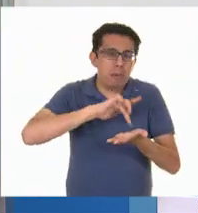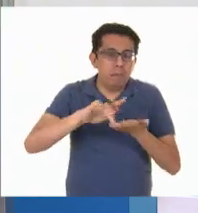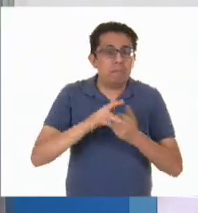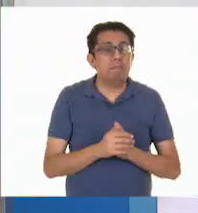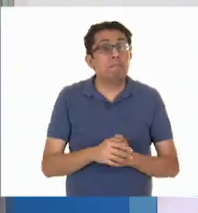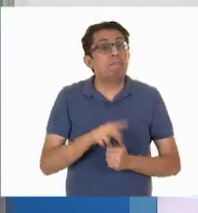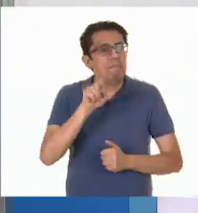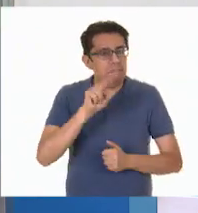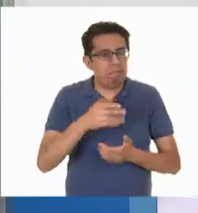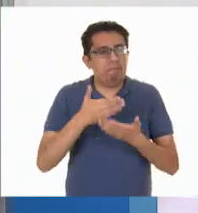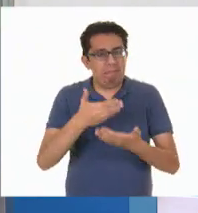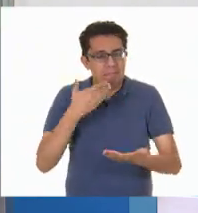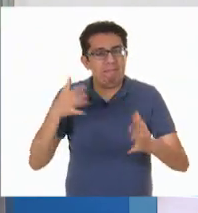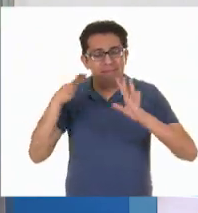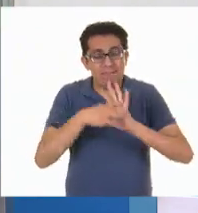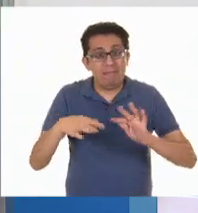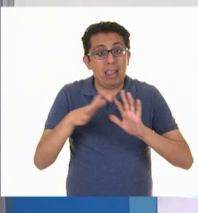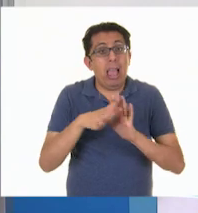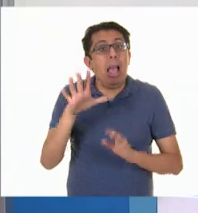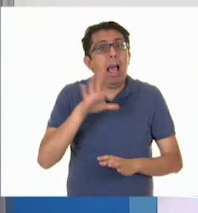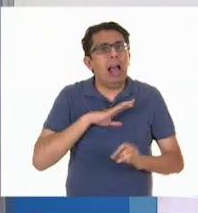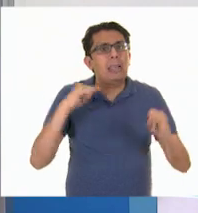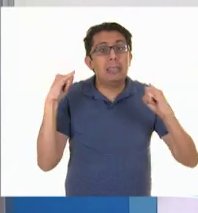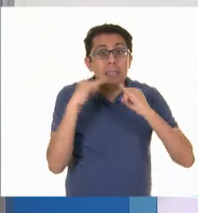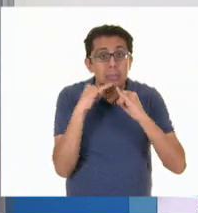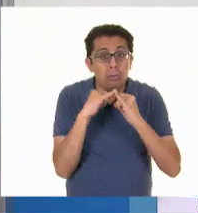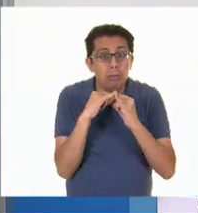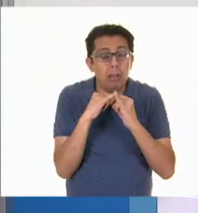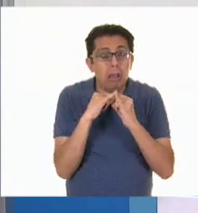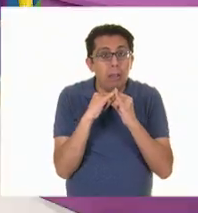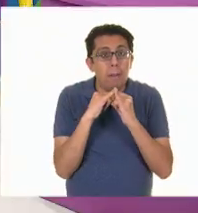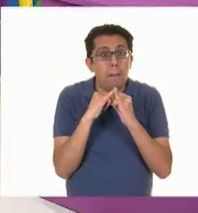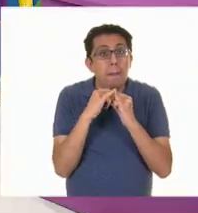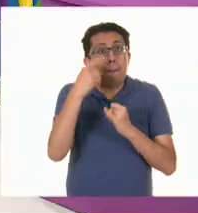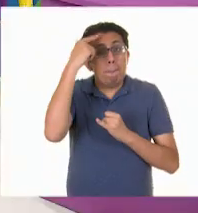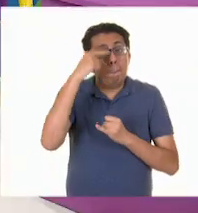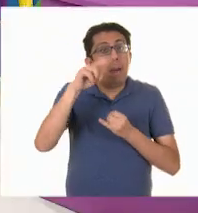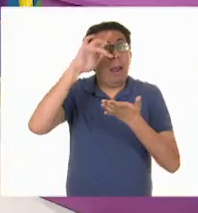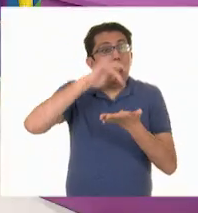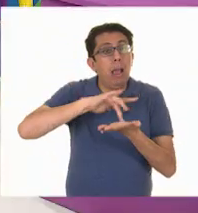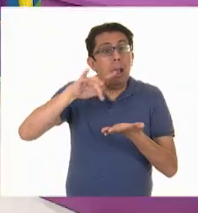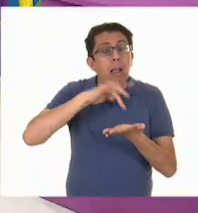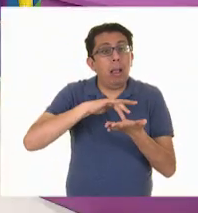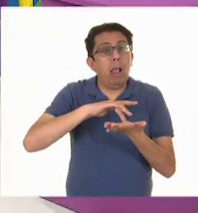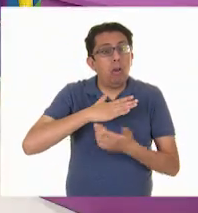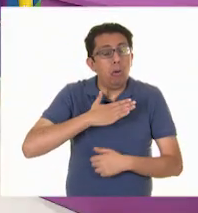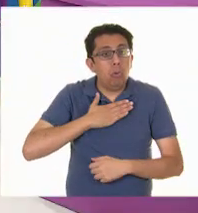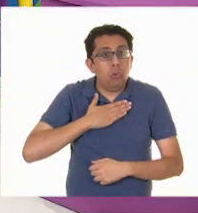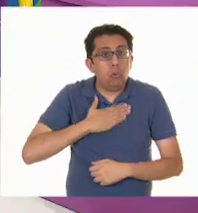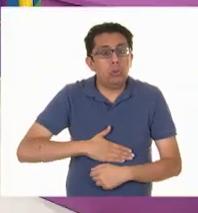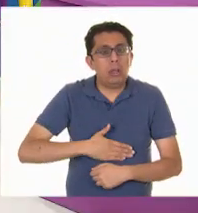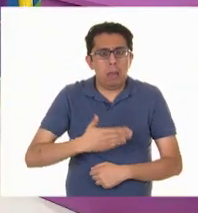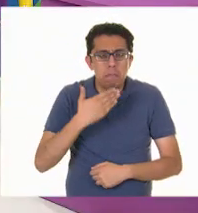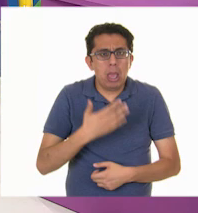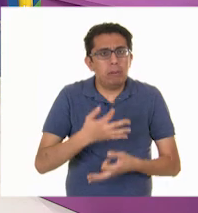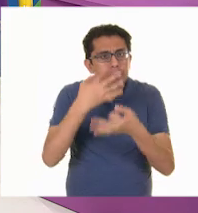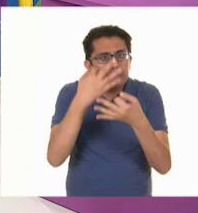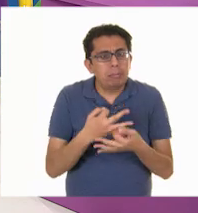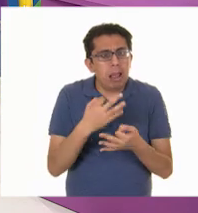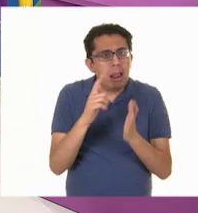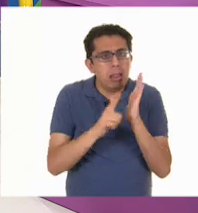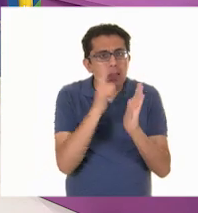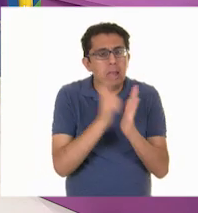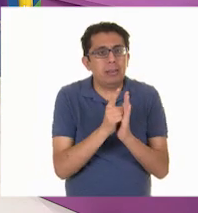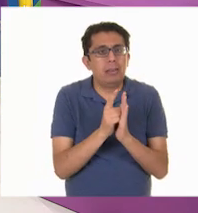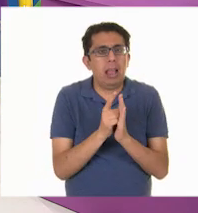bien estuvimos diciendo, existen instituciones que apoyan precisamente a una impartición adecuada de la ley.